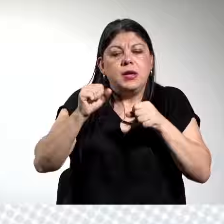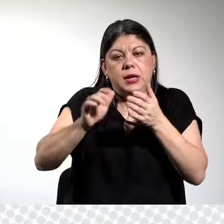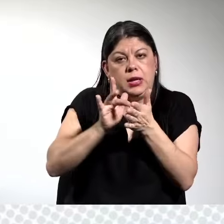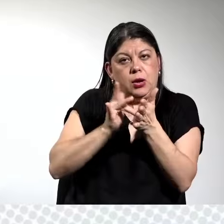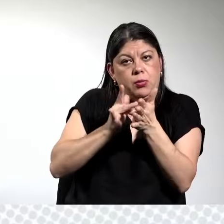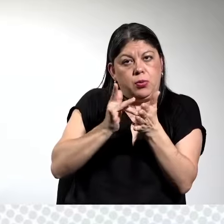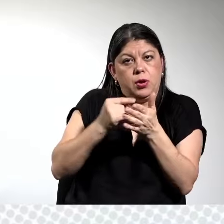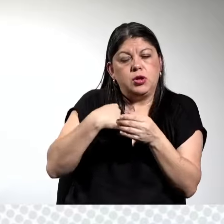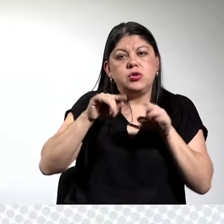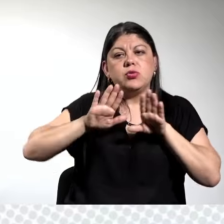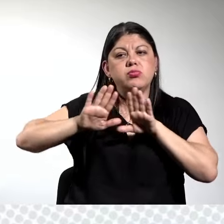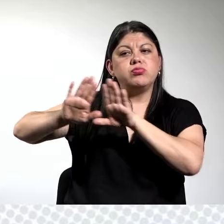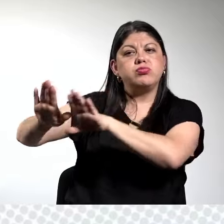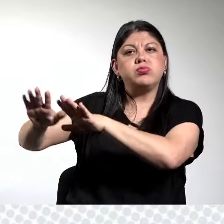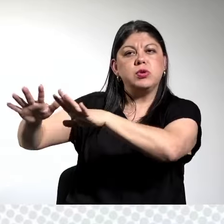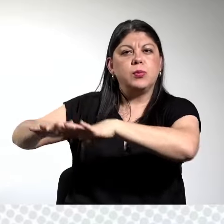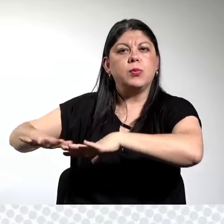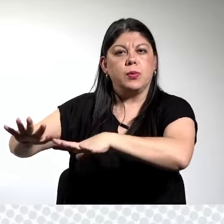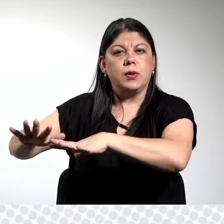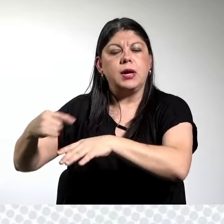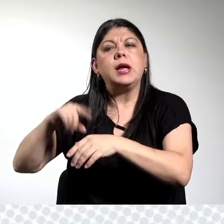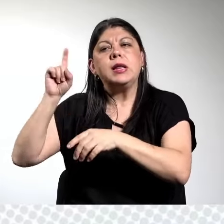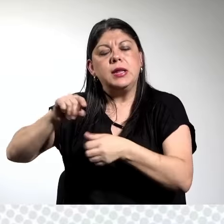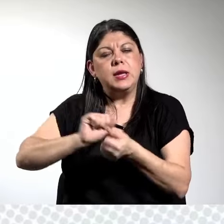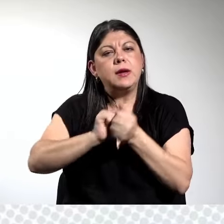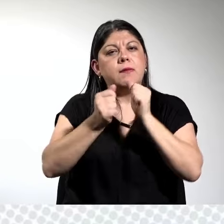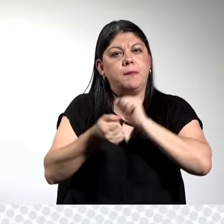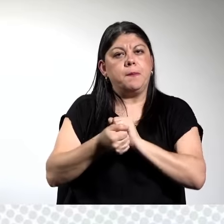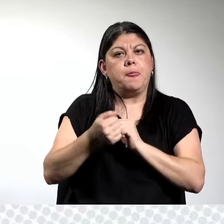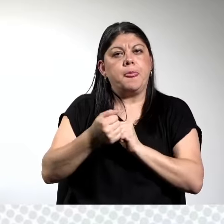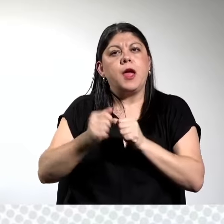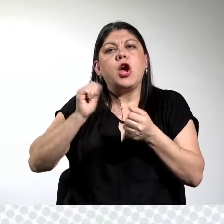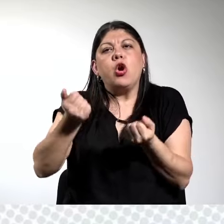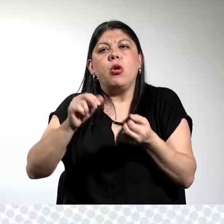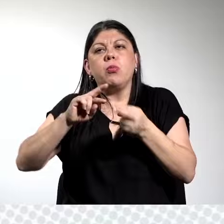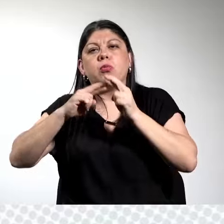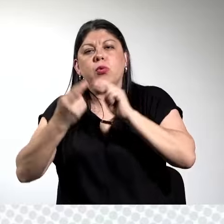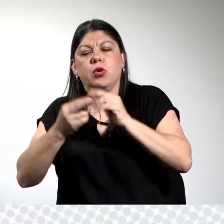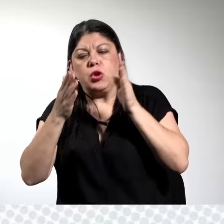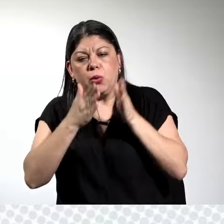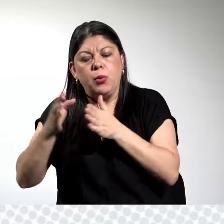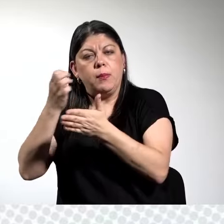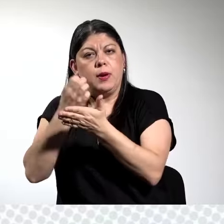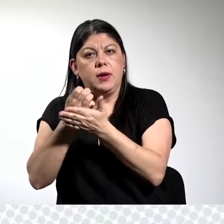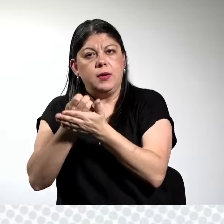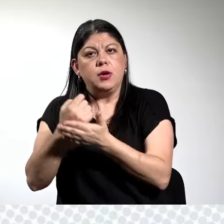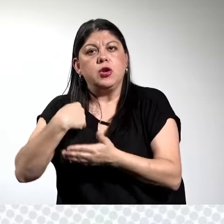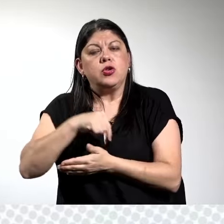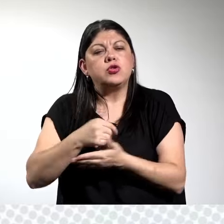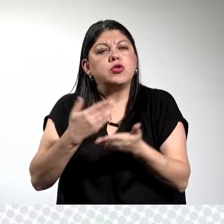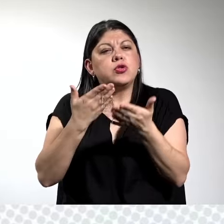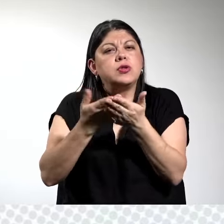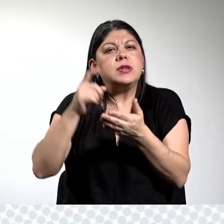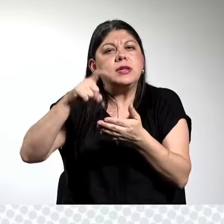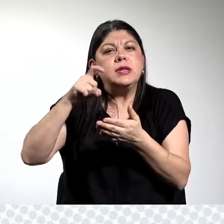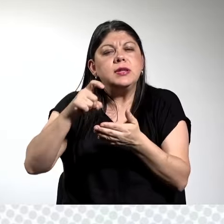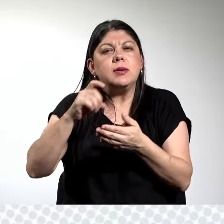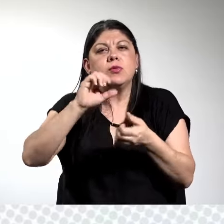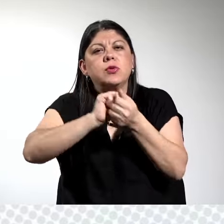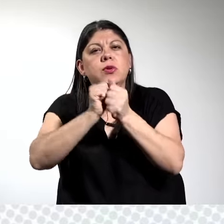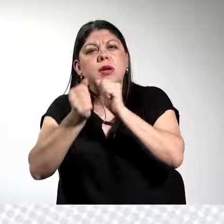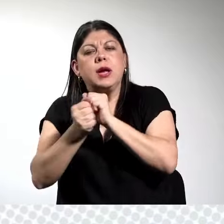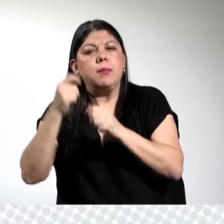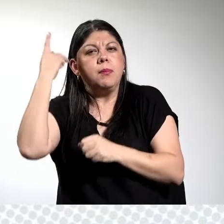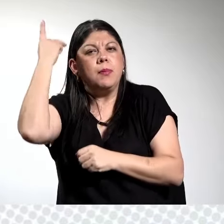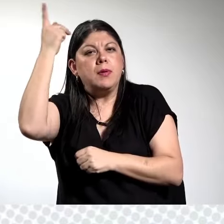entonces abandono toda la periferia. Eso se tiene que revertir. La única forma en la que eso se revierte es con planificación económica. Nosotros y nosotras necesitamos que cambie cuál es la